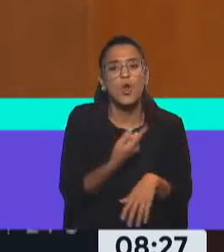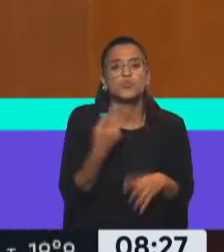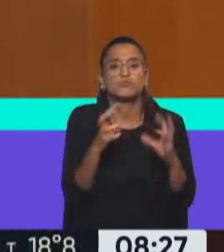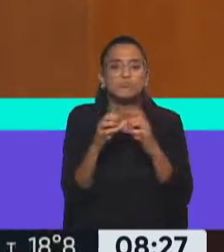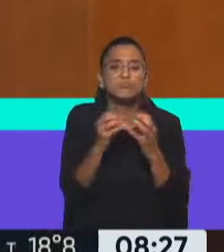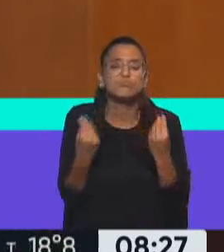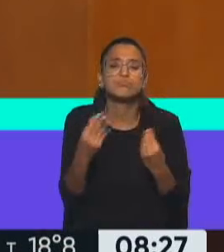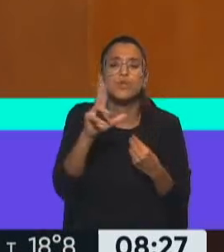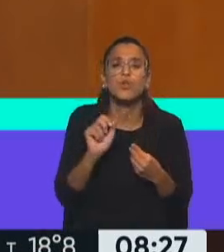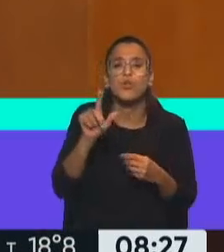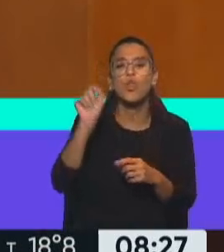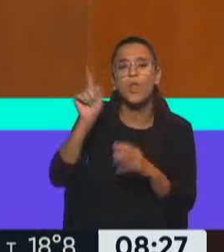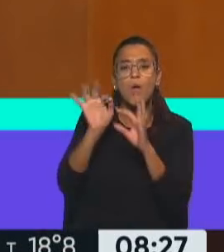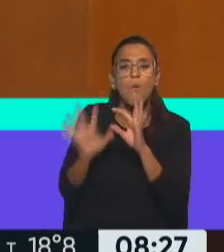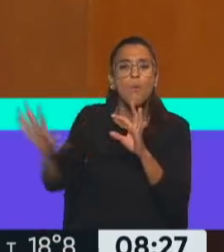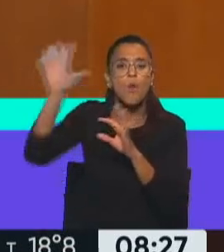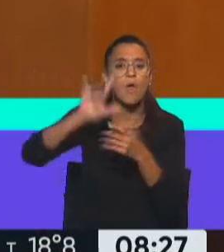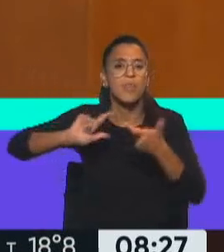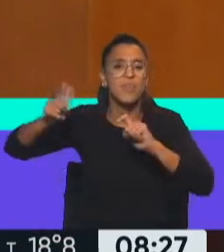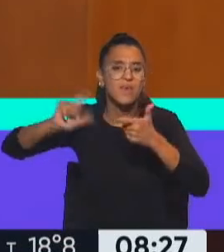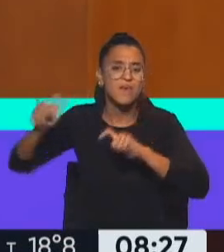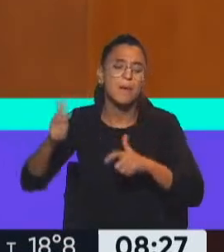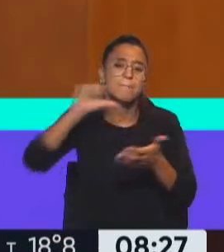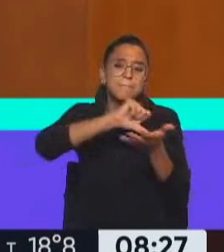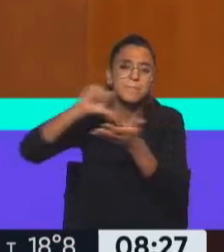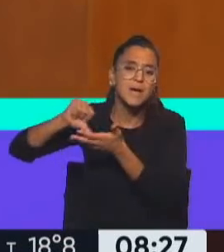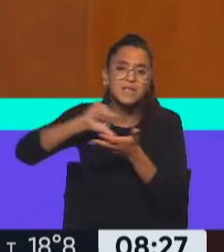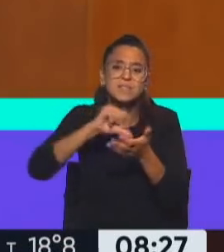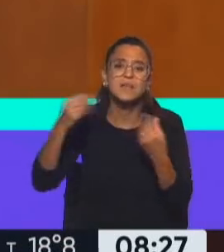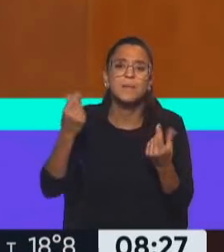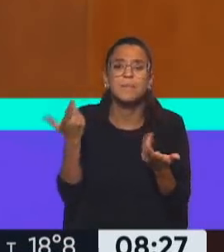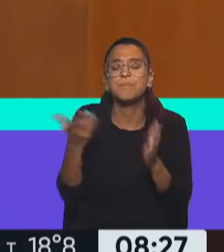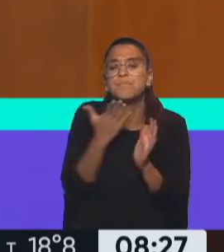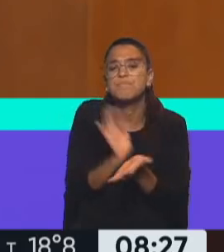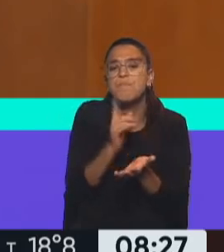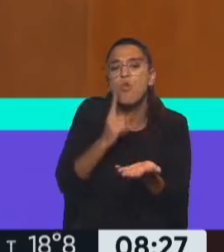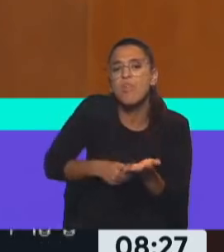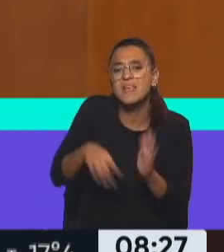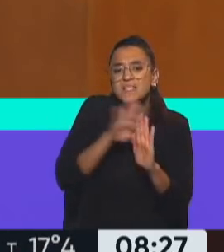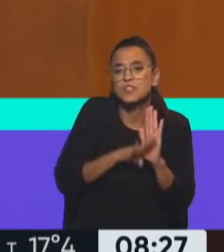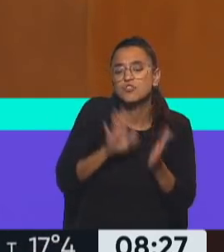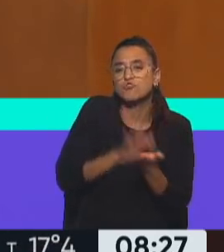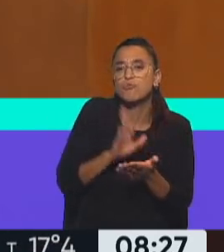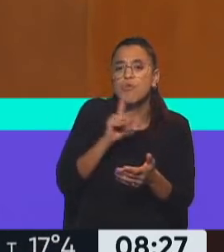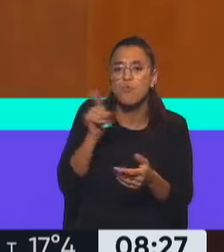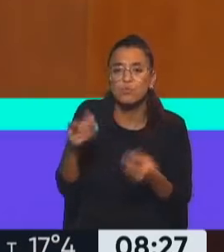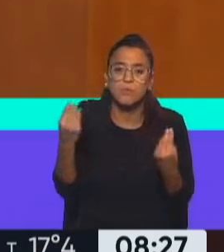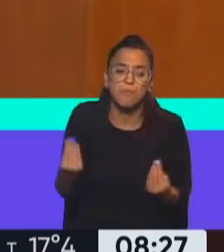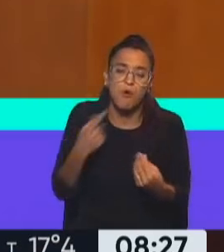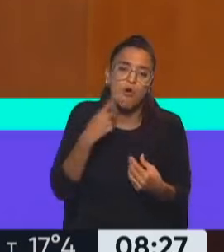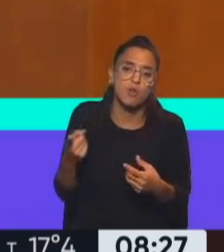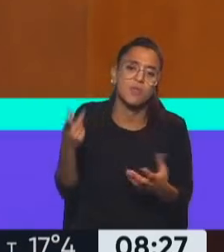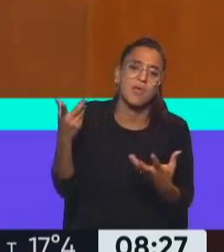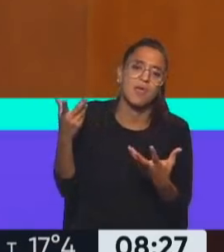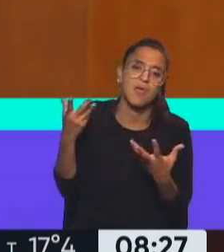discutiendo es el rol de Europa, la diferencia entre países sobre qué medidas adoptar respecto a Rusia, porque bueno, rechazan la invasión